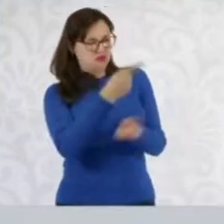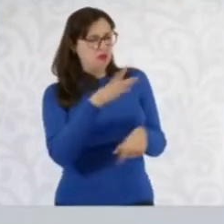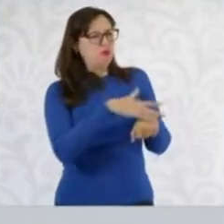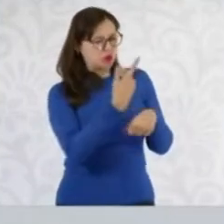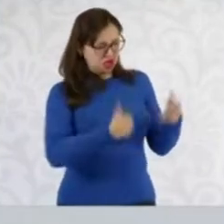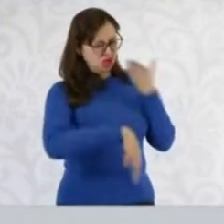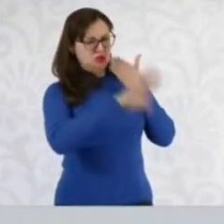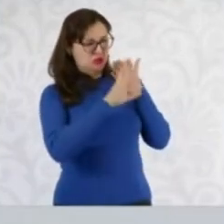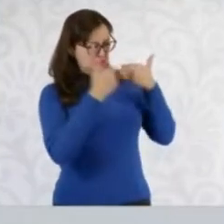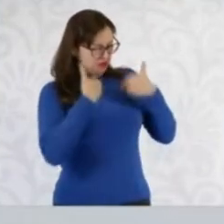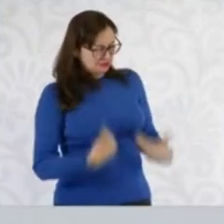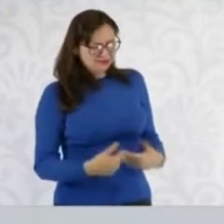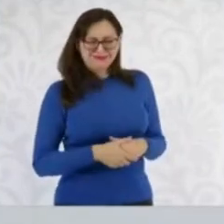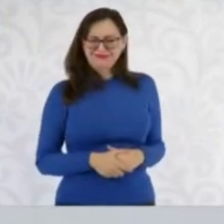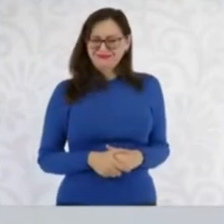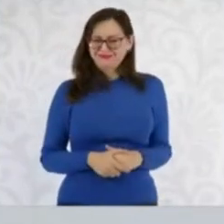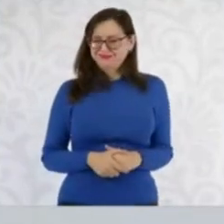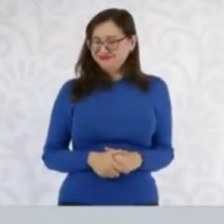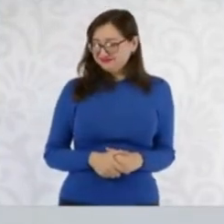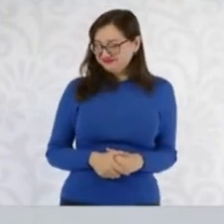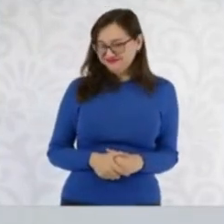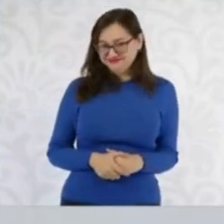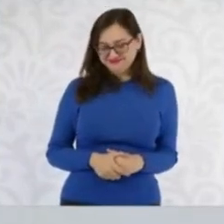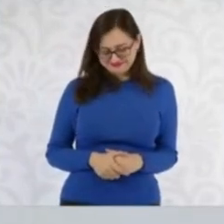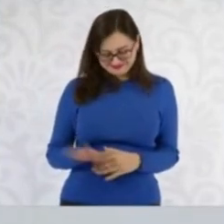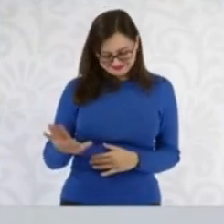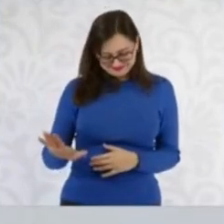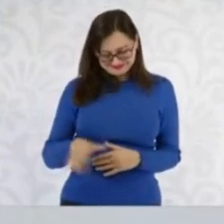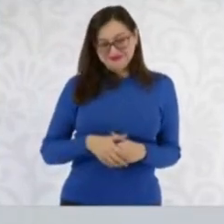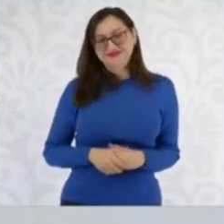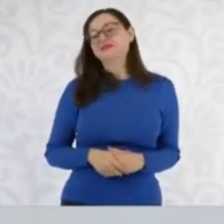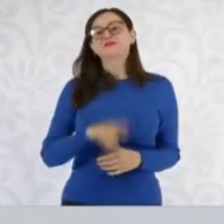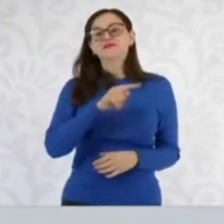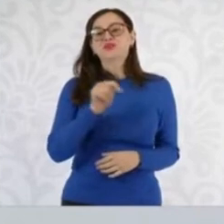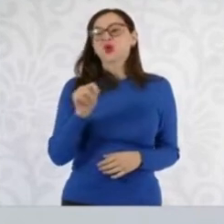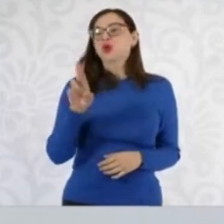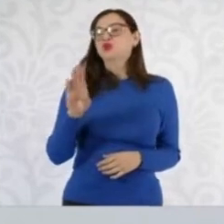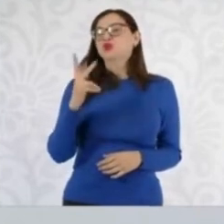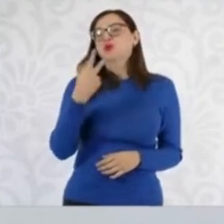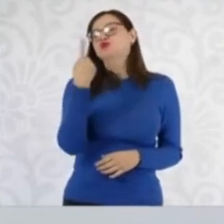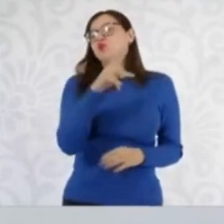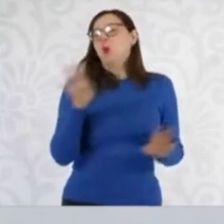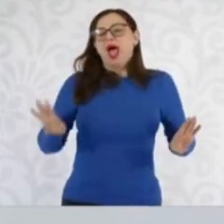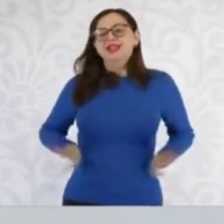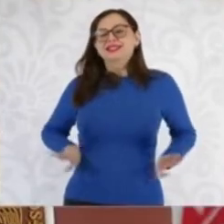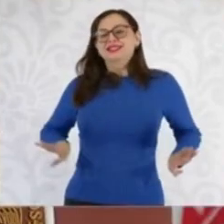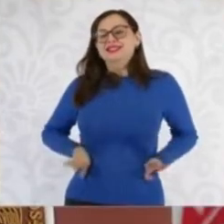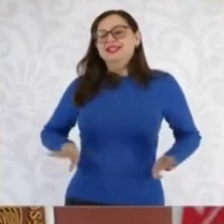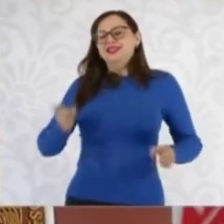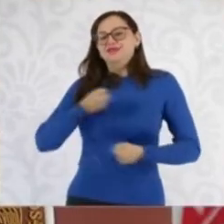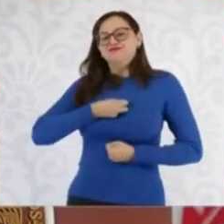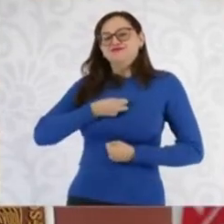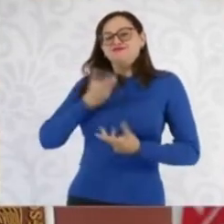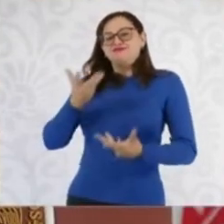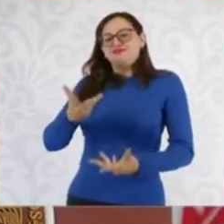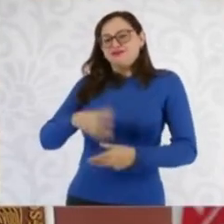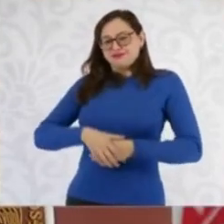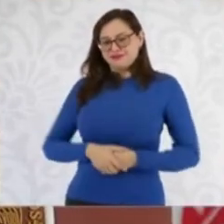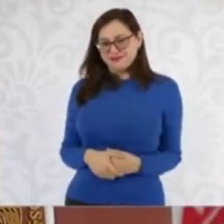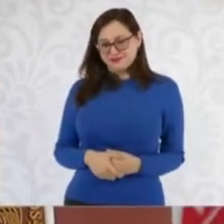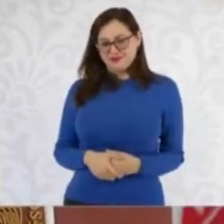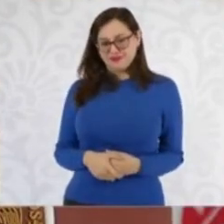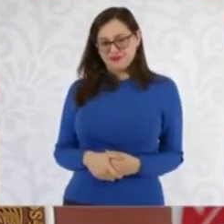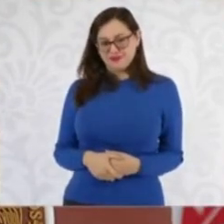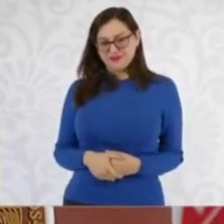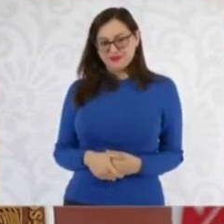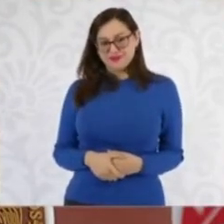reclamo? El presidente Donald Trump tiene una manera de comunicar. Fue como cuando tuvimos la llamada y él hace una publicación donde dice